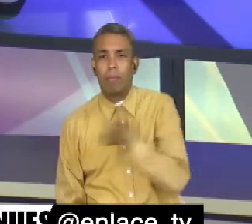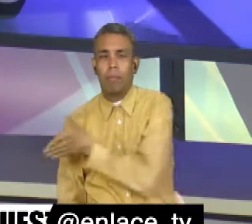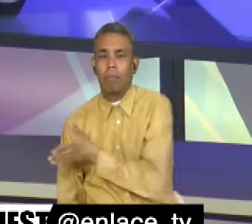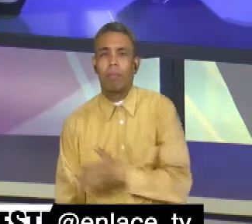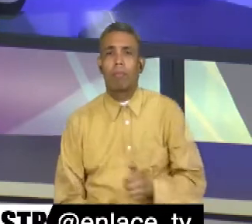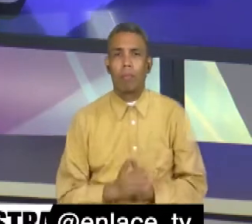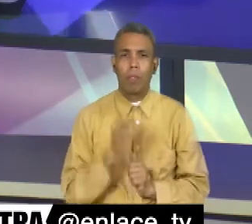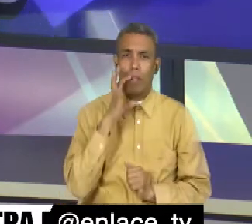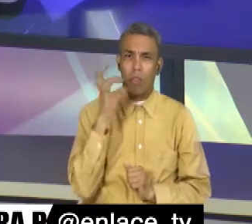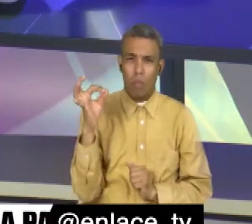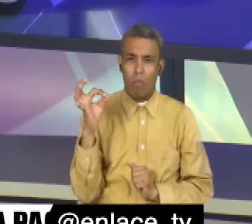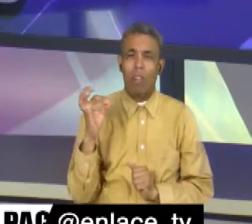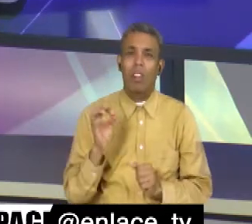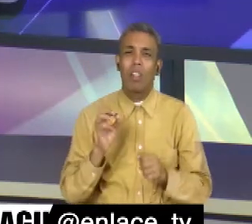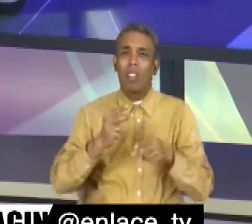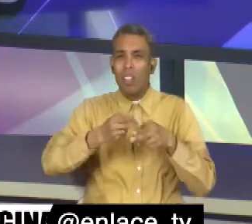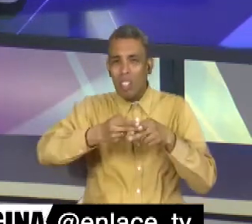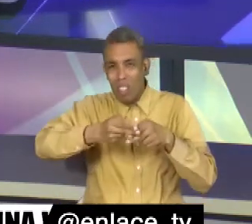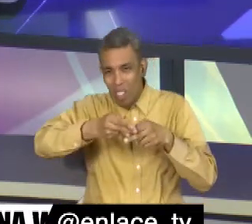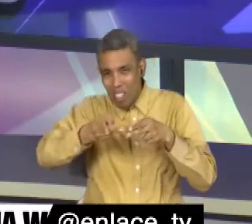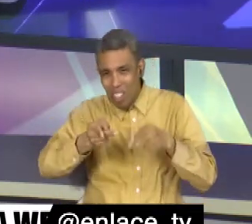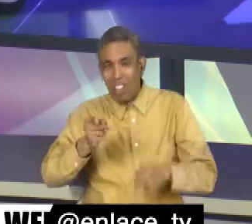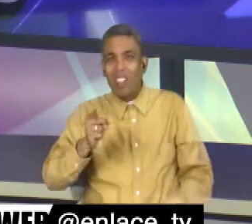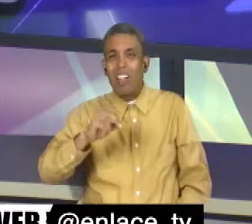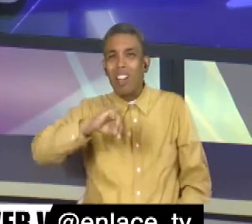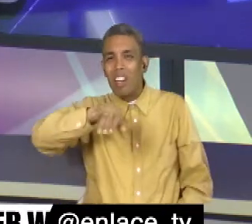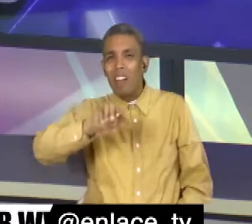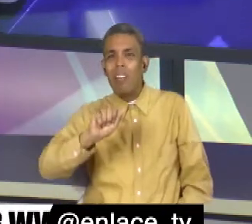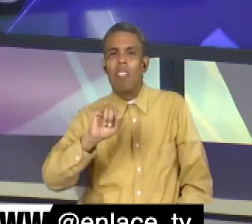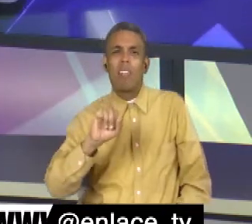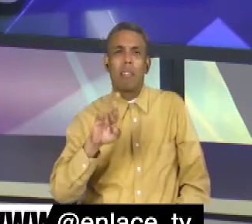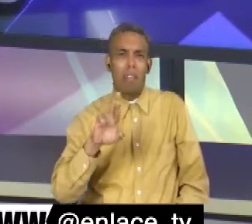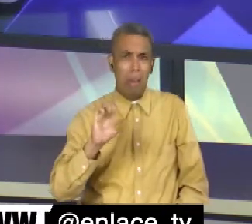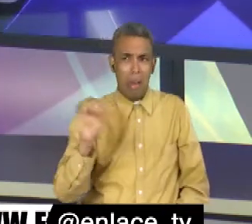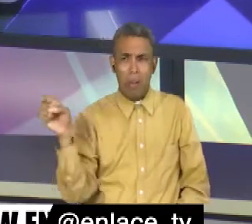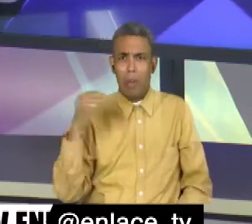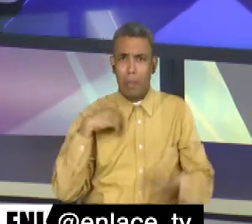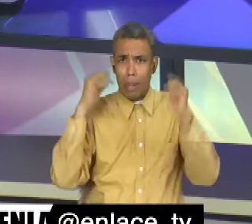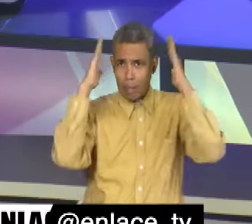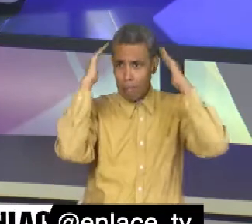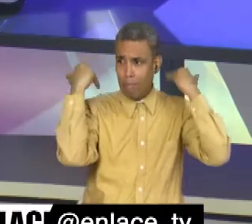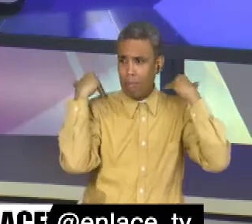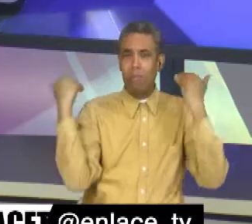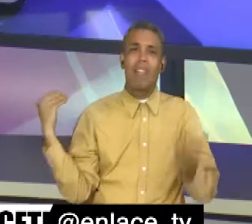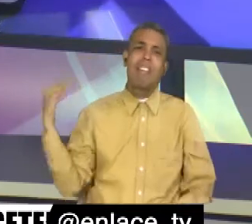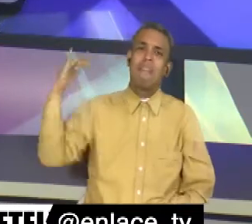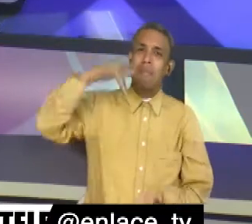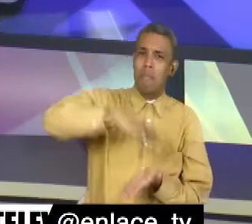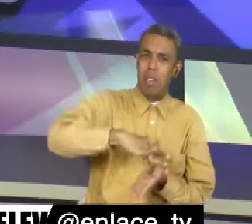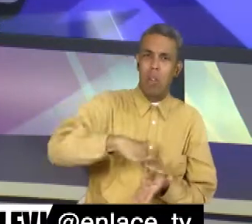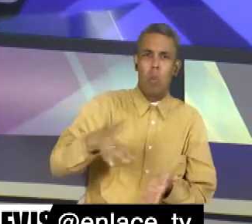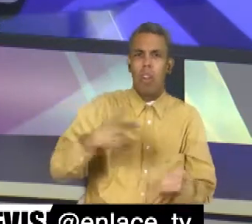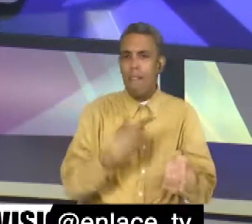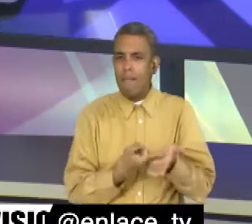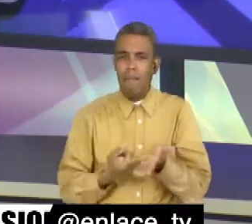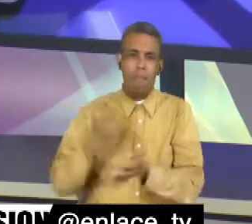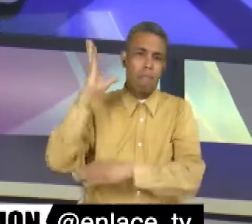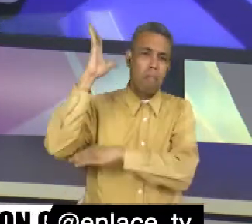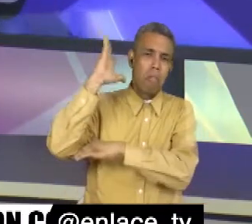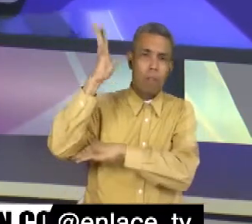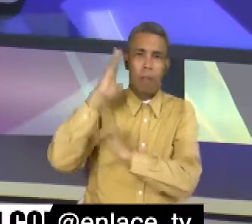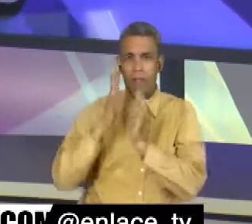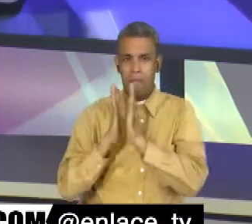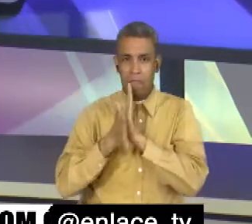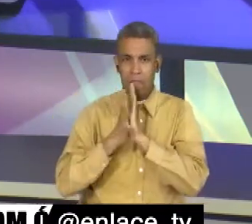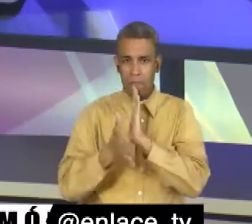Mechas, vocero nacional de las FARC, estuvo este lunes en Barranca Bermeja participando de conversatorio sobre reinserción y desarme de este